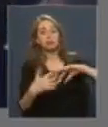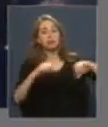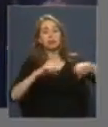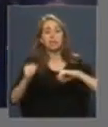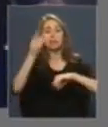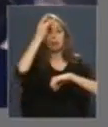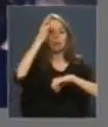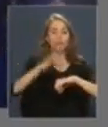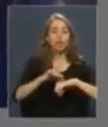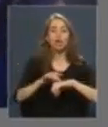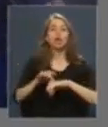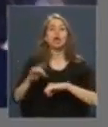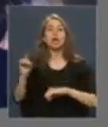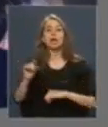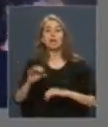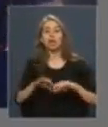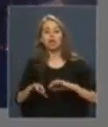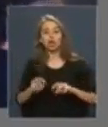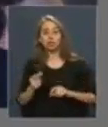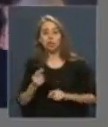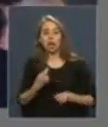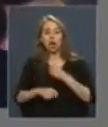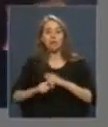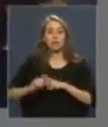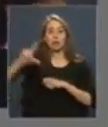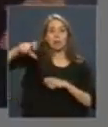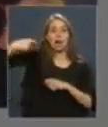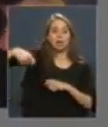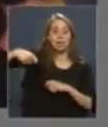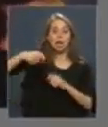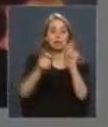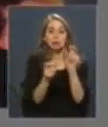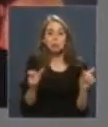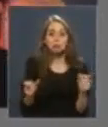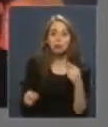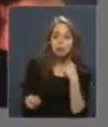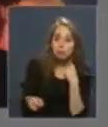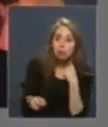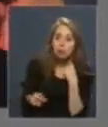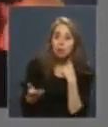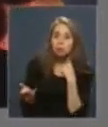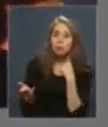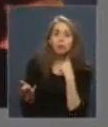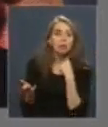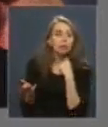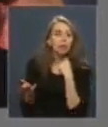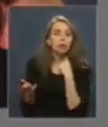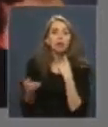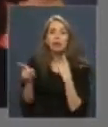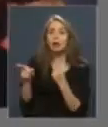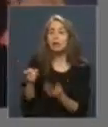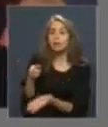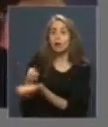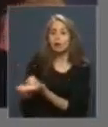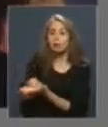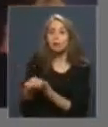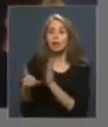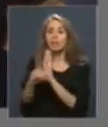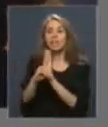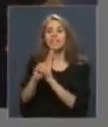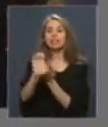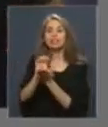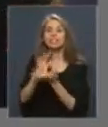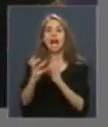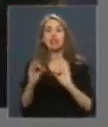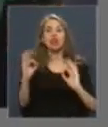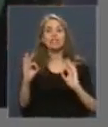la especulación económica es la respuesta a la que se enfrentan las víctimas de que está toda especulación por el presidente. Por supuesto que